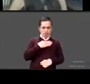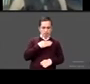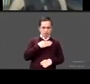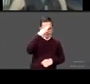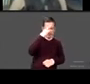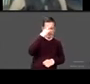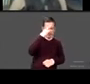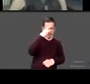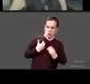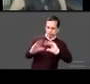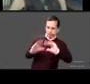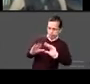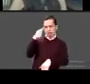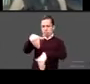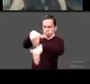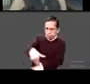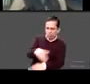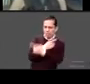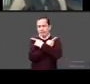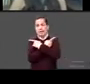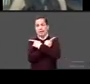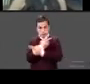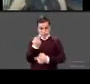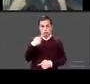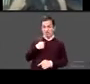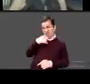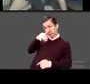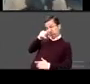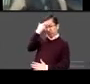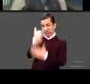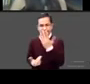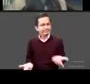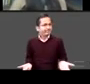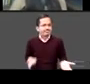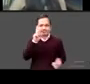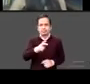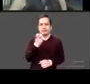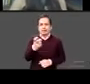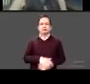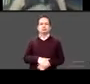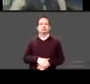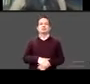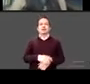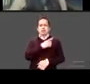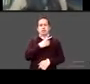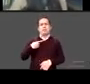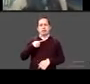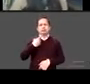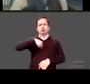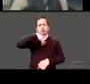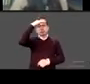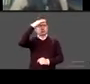de disciplina violenta, a mí siempre me sirve, como lo han hecho mis colegas anteriormente, pensarlo en personas adultas, ¿no? Y entonces pensemos que yo les